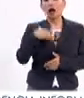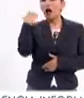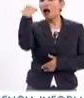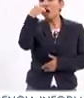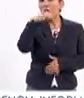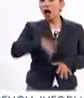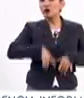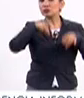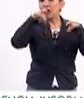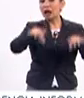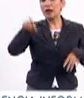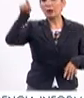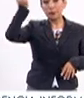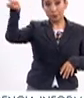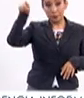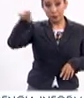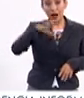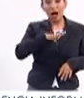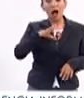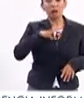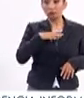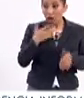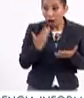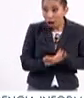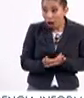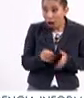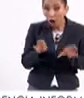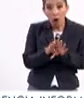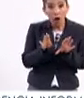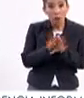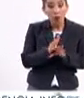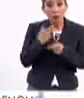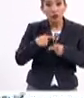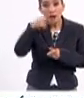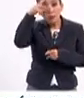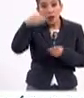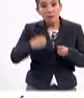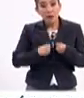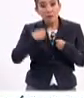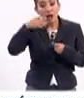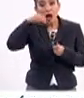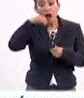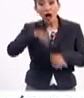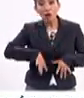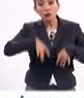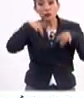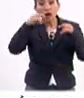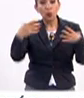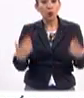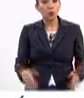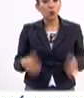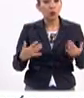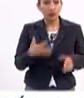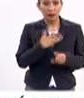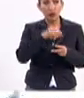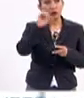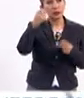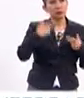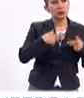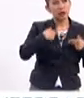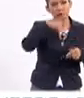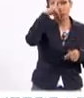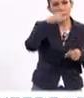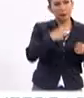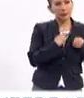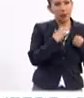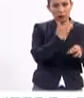Australia. Australia nos tenía así desmayados. Mexicanos que viven en Australia. Mexicanos que viven en Australia, tenemos mexicanos que